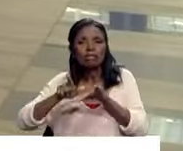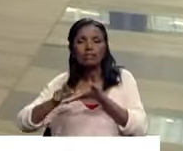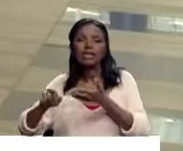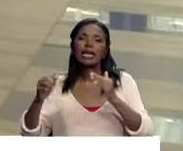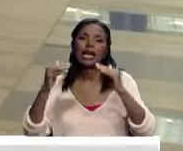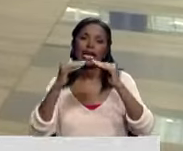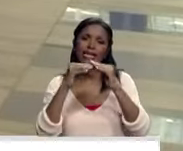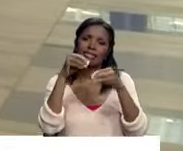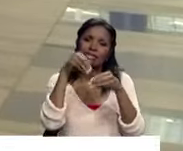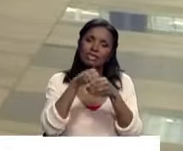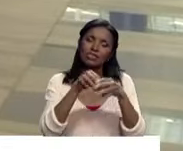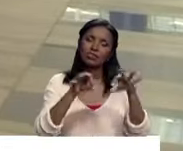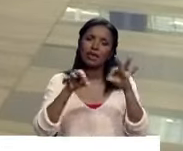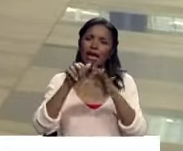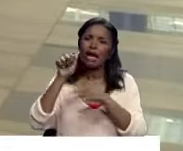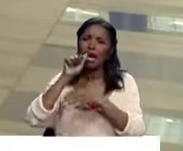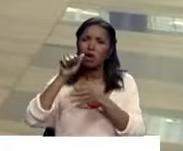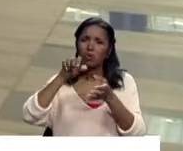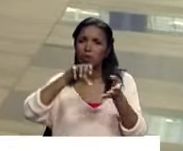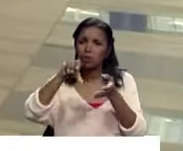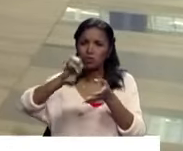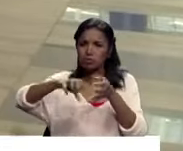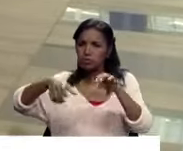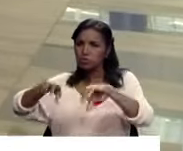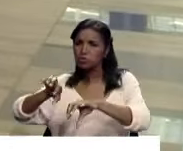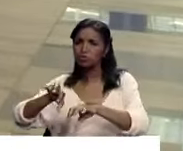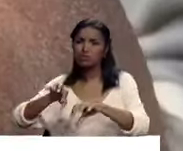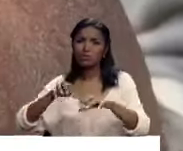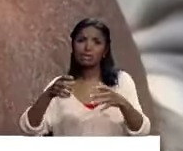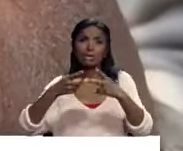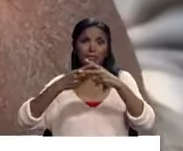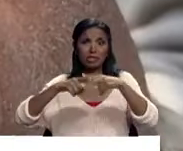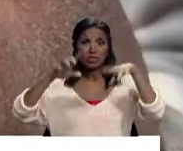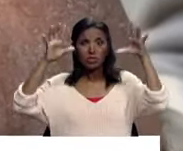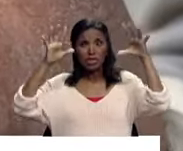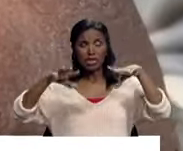estamos iniciando las épocas más lluviosas en nuestro país.